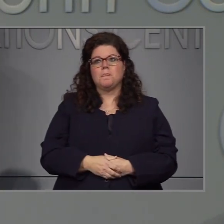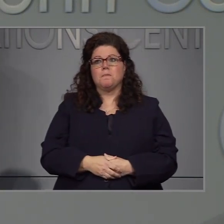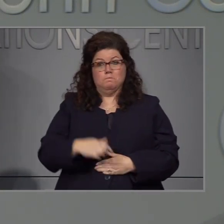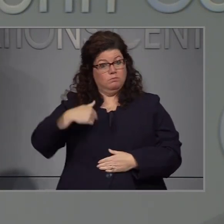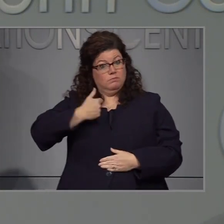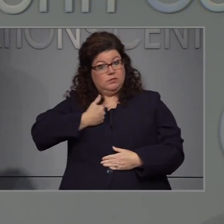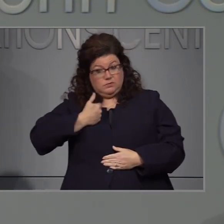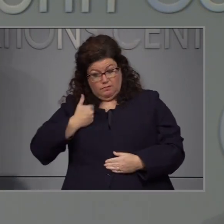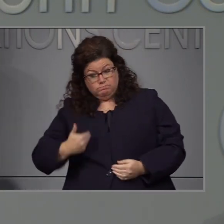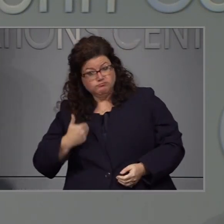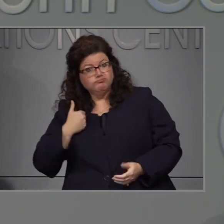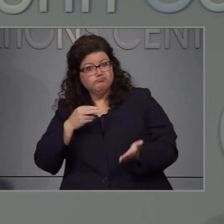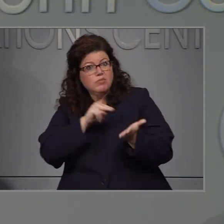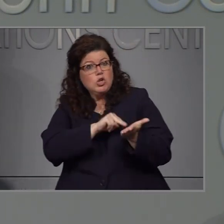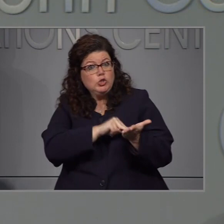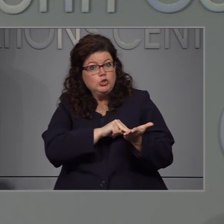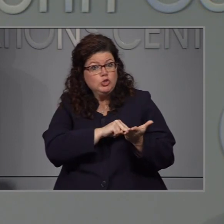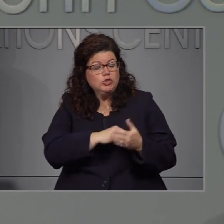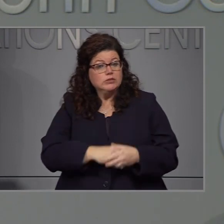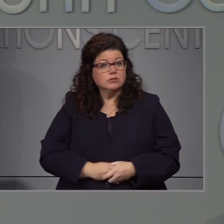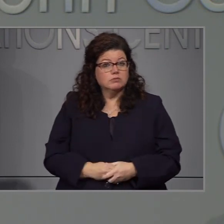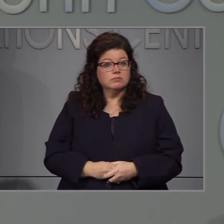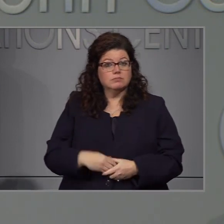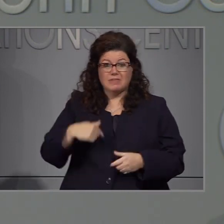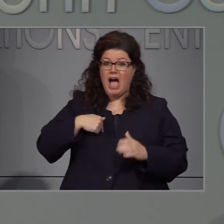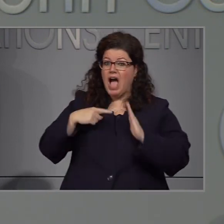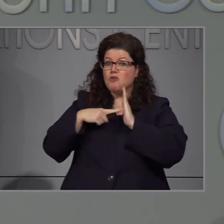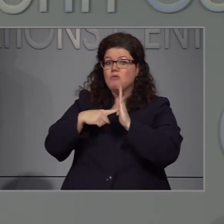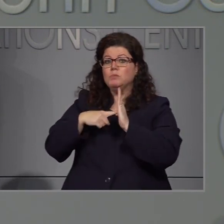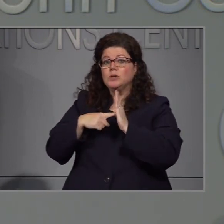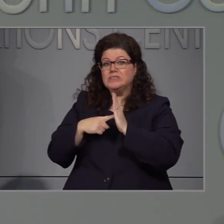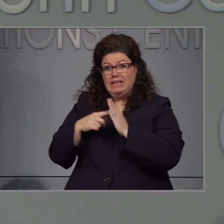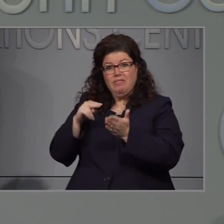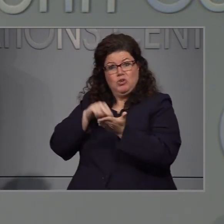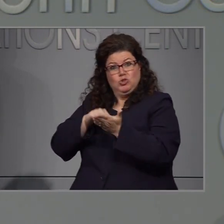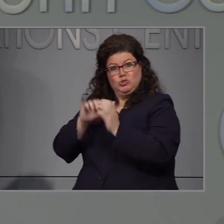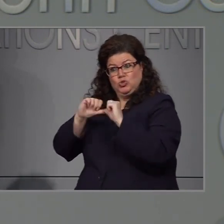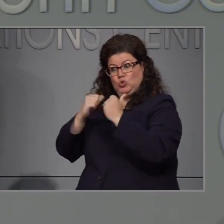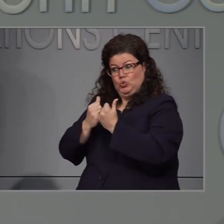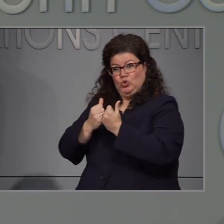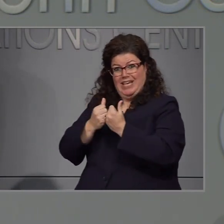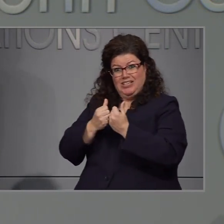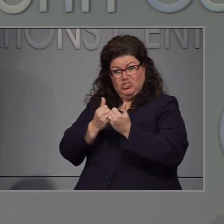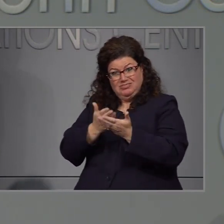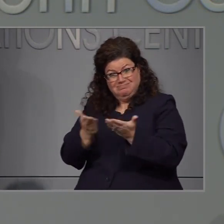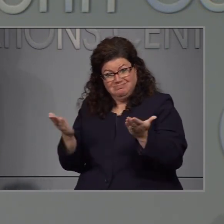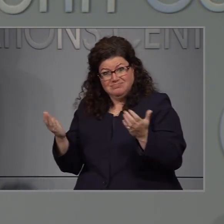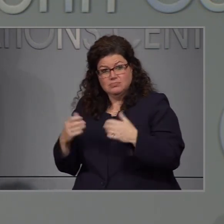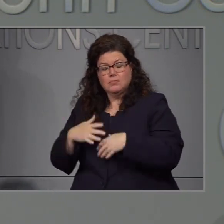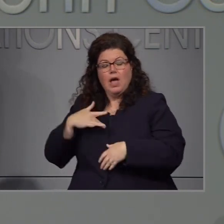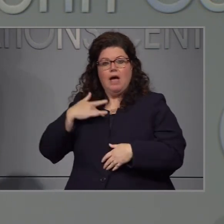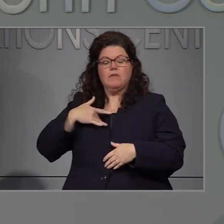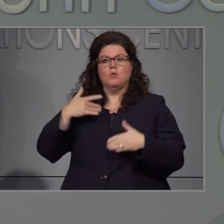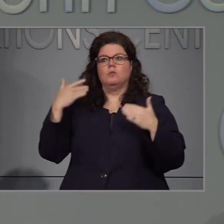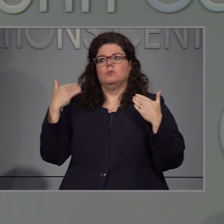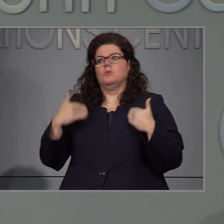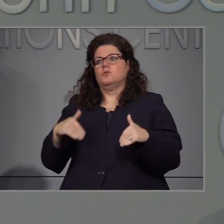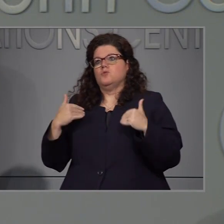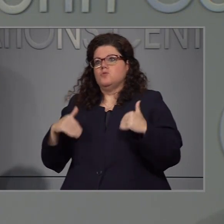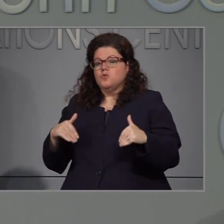prioridad. Yo, como enfermero especializado de avanzada atendiendo en primera línea, y yo